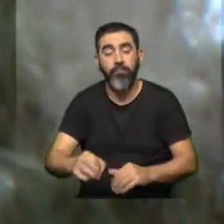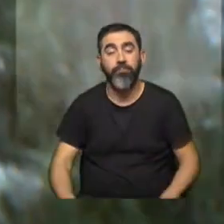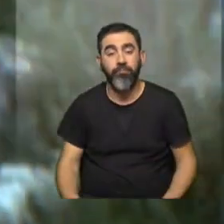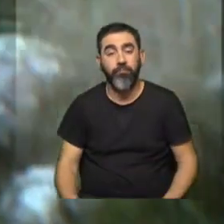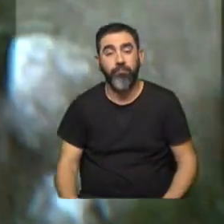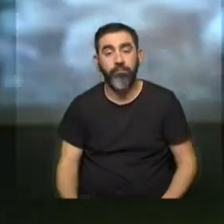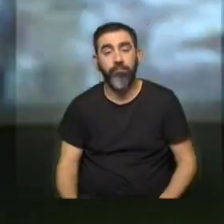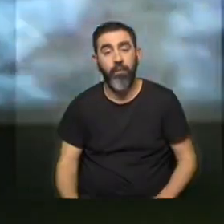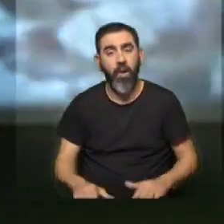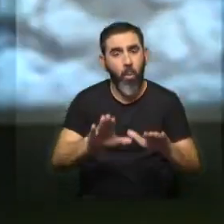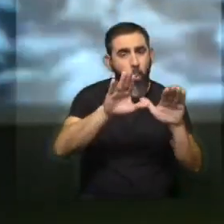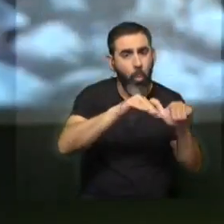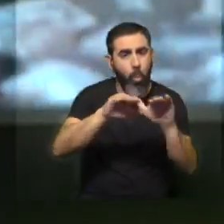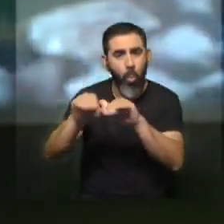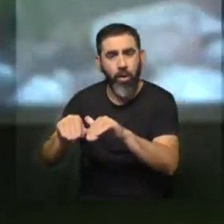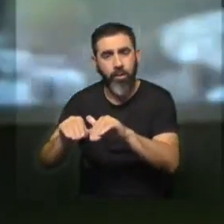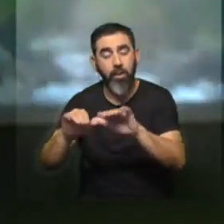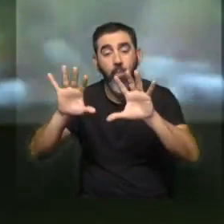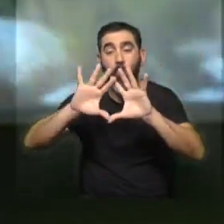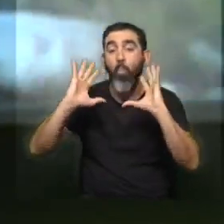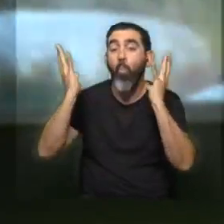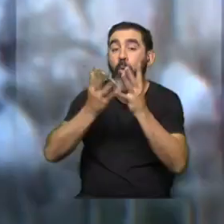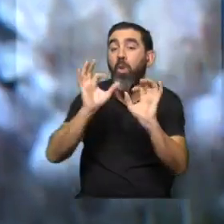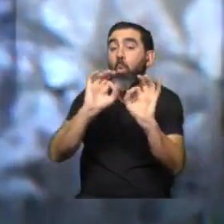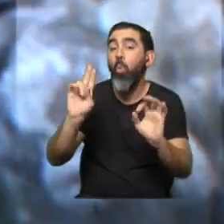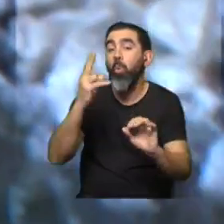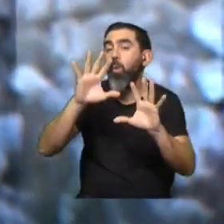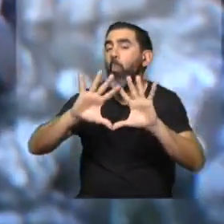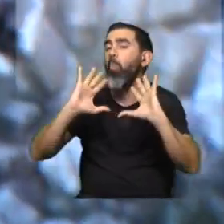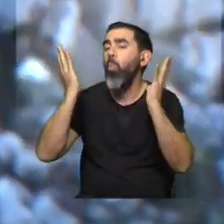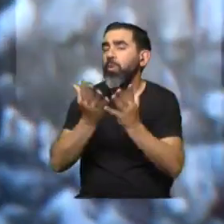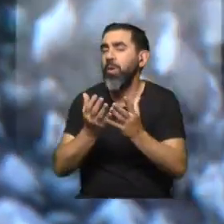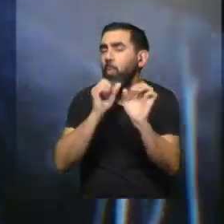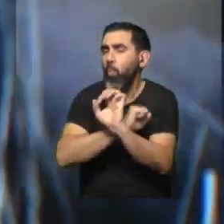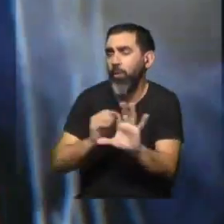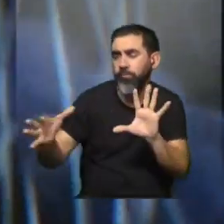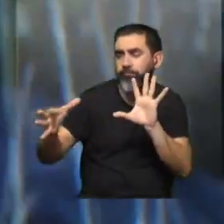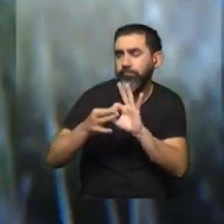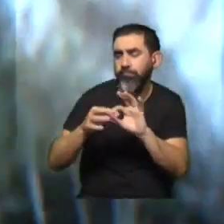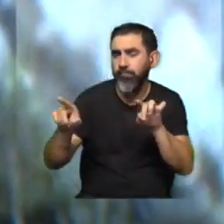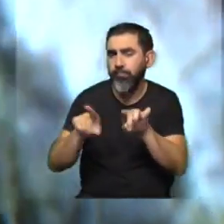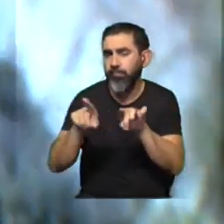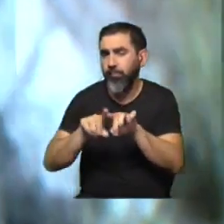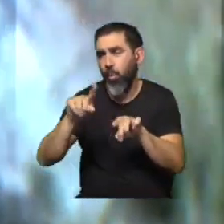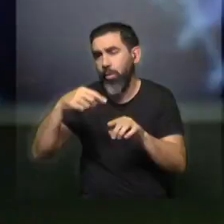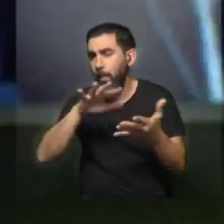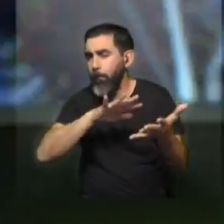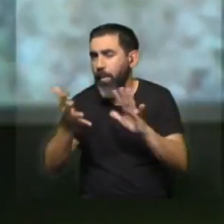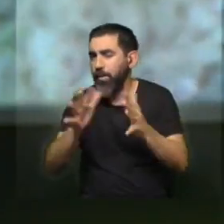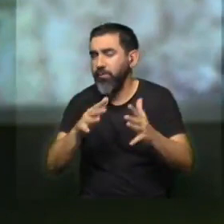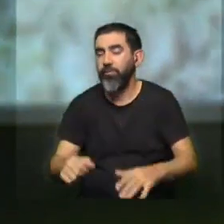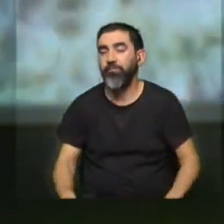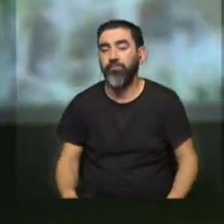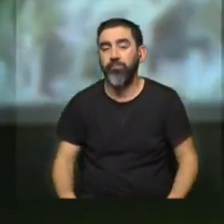patrón? ¿A nivel mundial o en Uruguay? A nivel mundial, o sea, ¿podemos vincular estas estructuras con otras similares de otras partes? Hay un